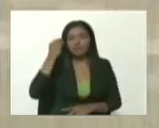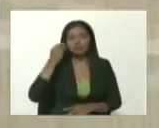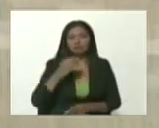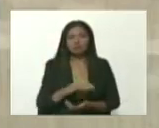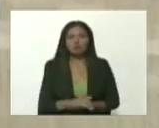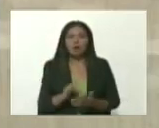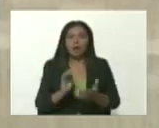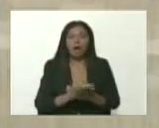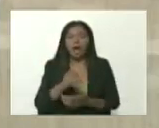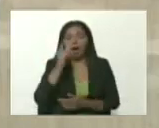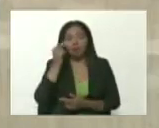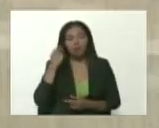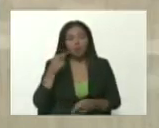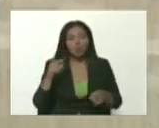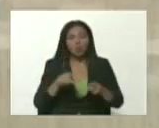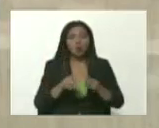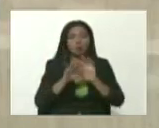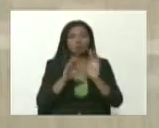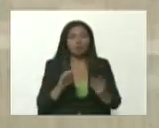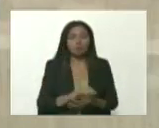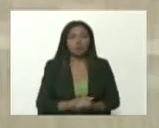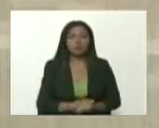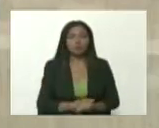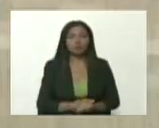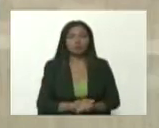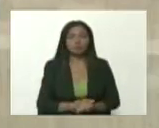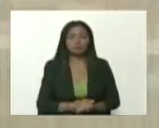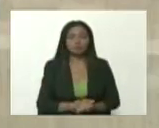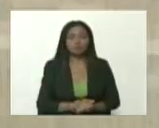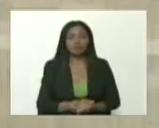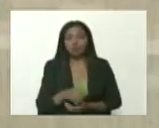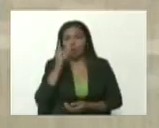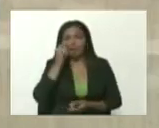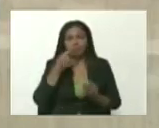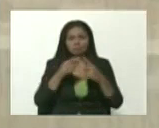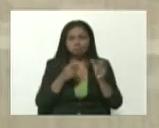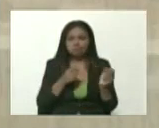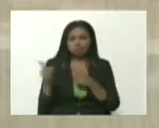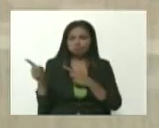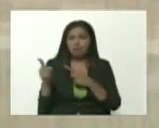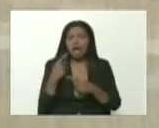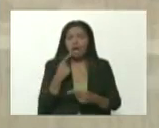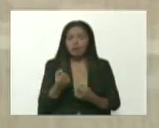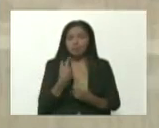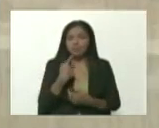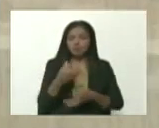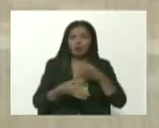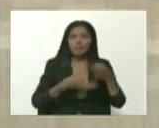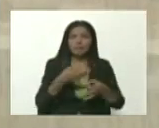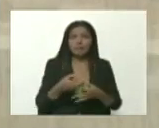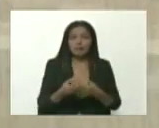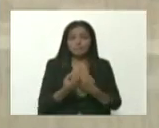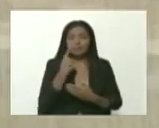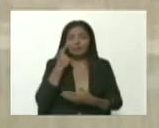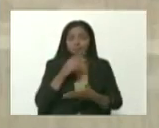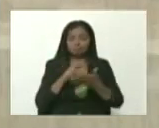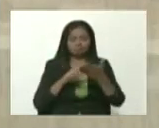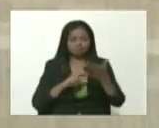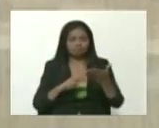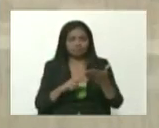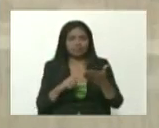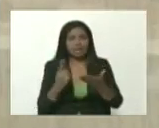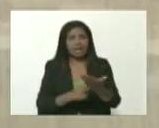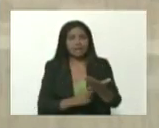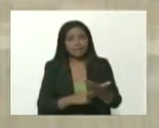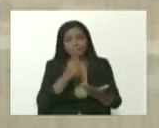y compañeras. Igualmente, Pedro Manchay nos dice, Manchay, escuchen este mensaje.